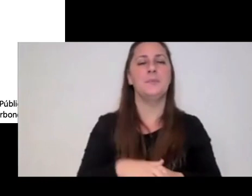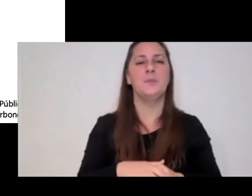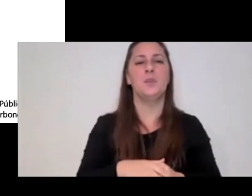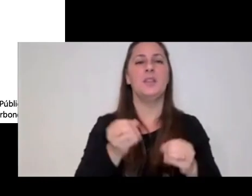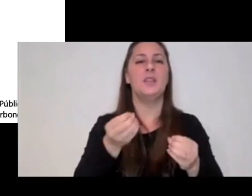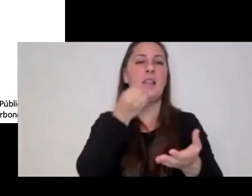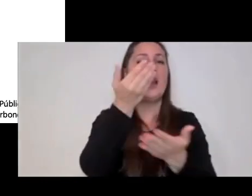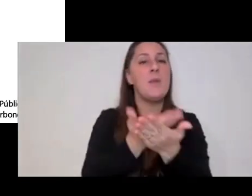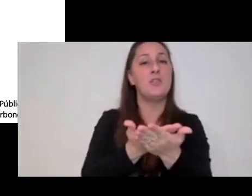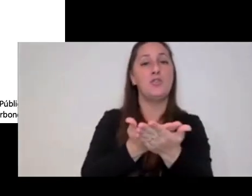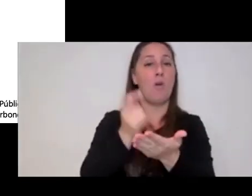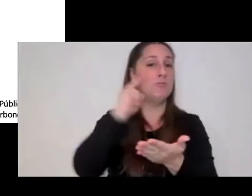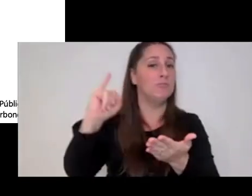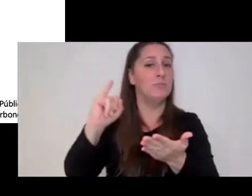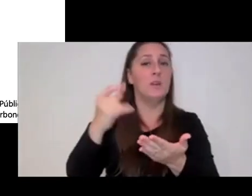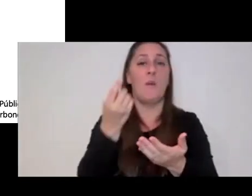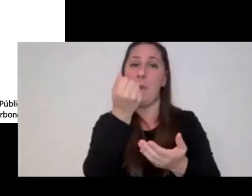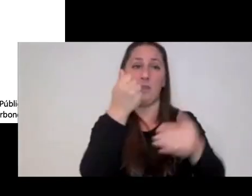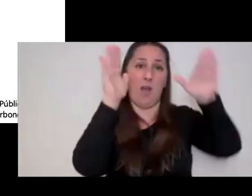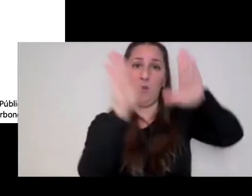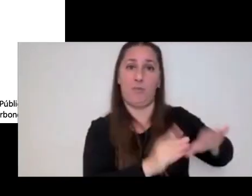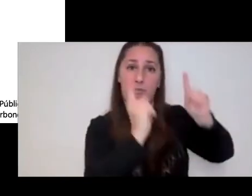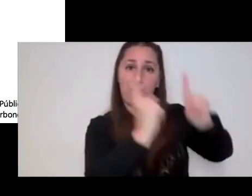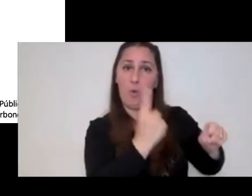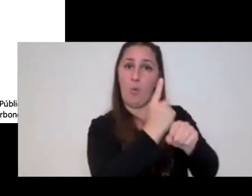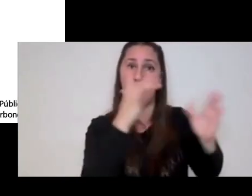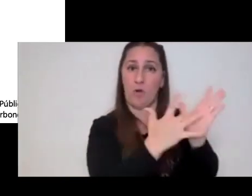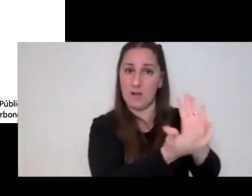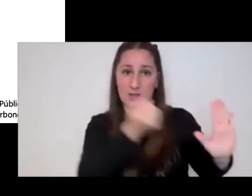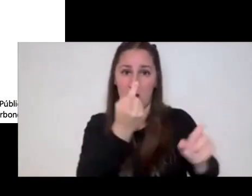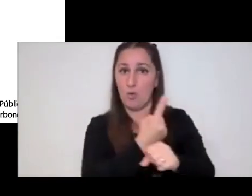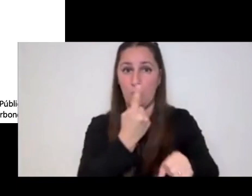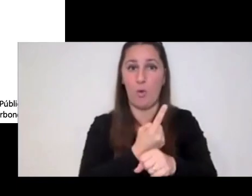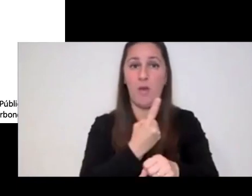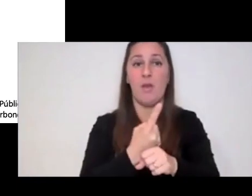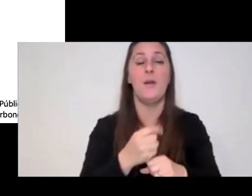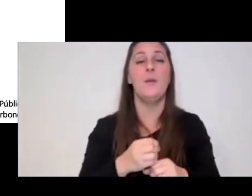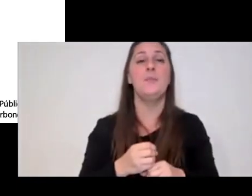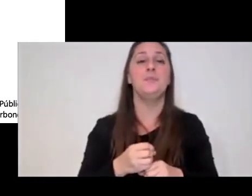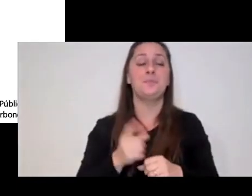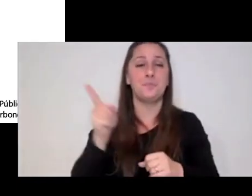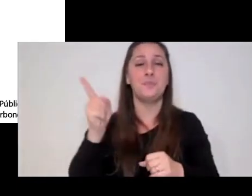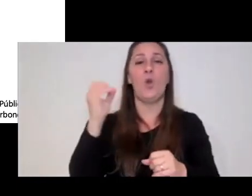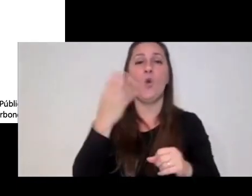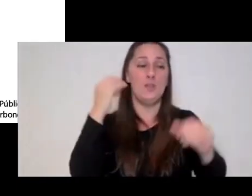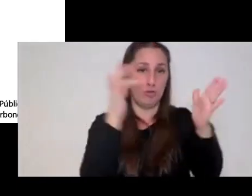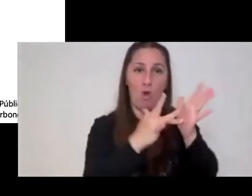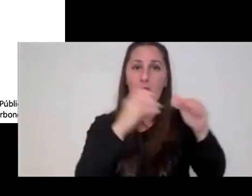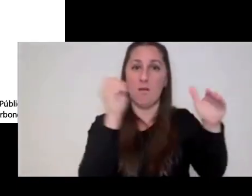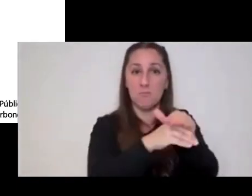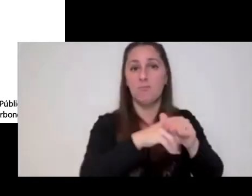obviamente la inmovilización de los fondos declarados. Y junto con la determinación de oficio, bueno, imputación penal tributaria